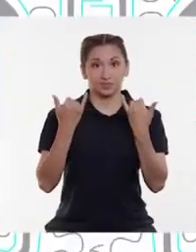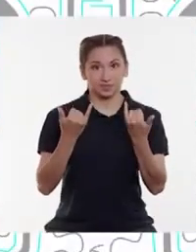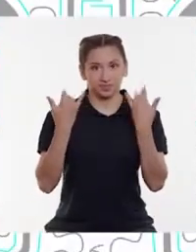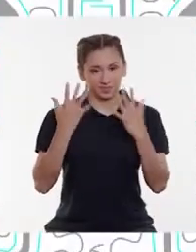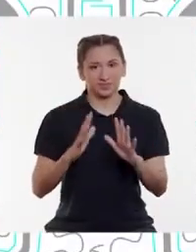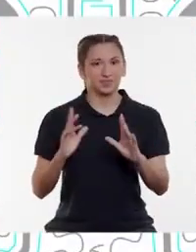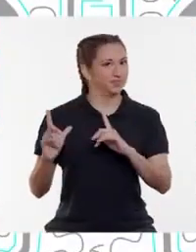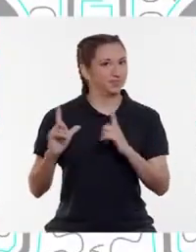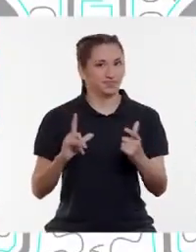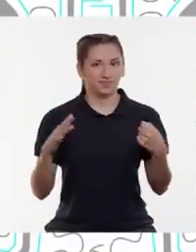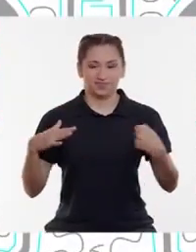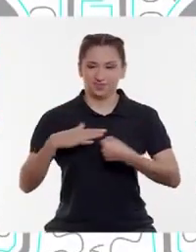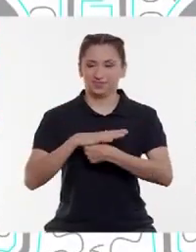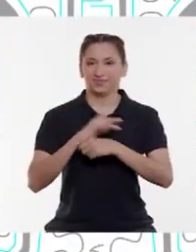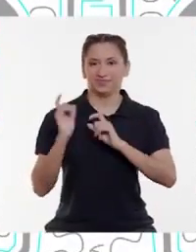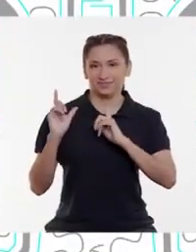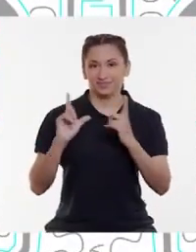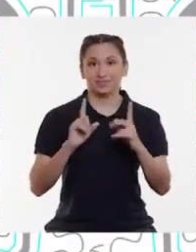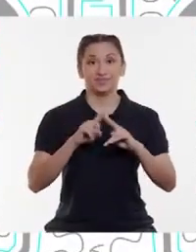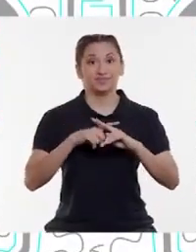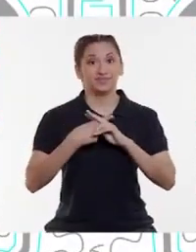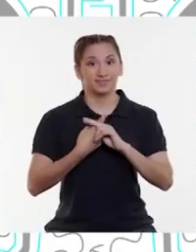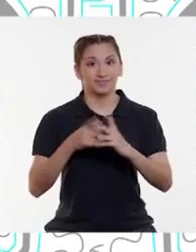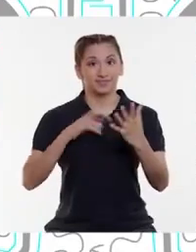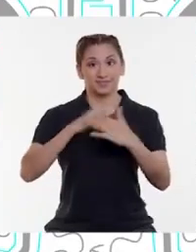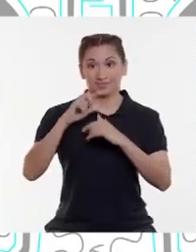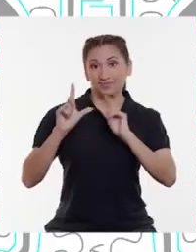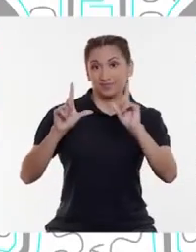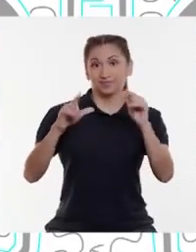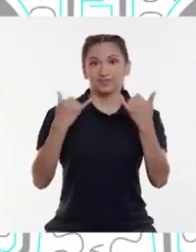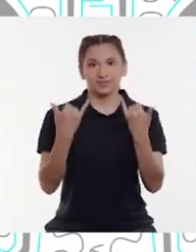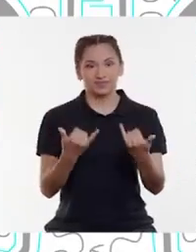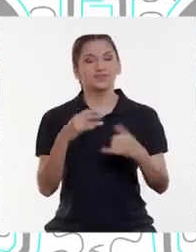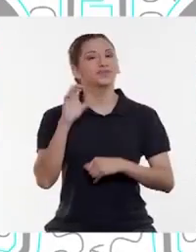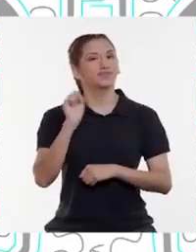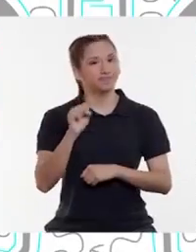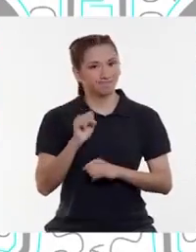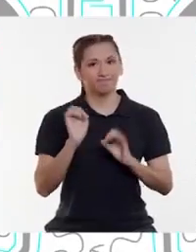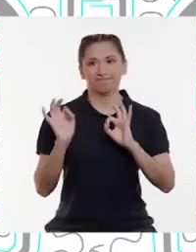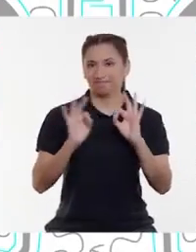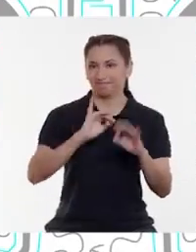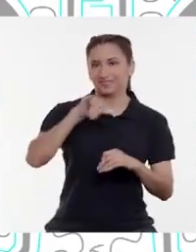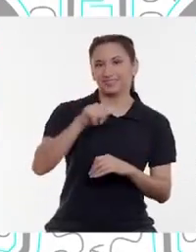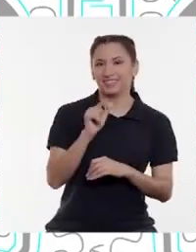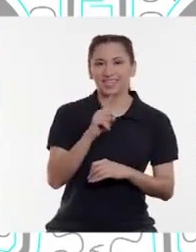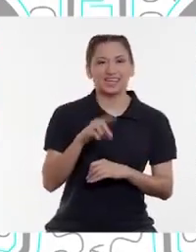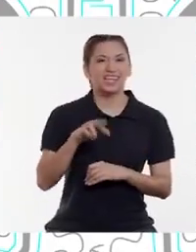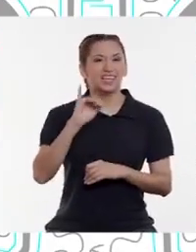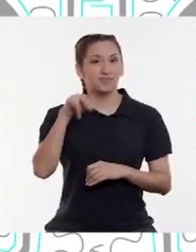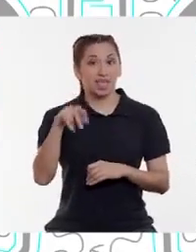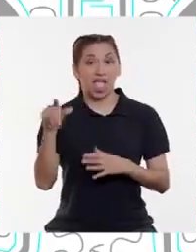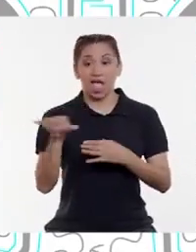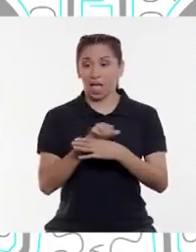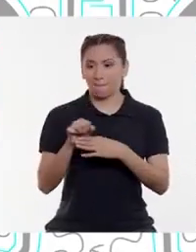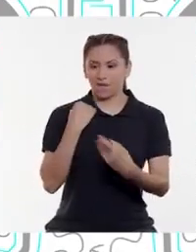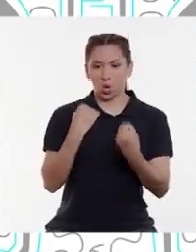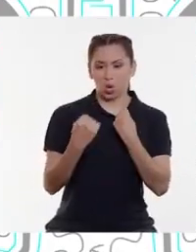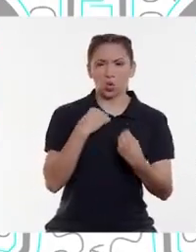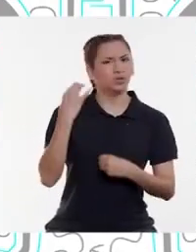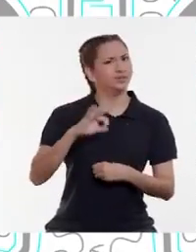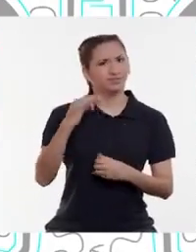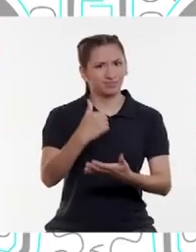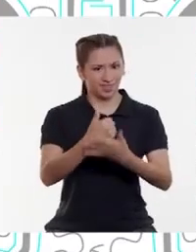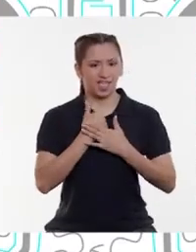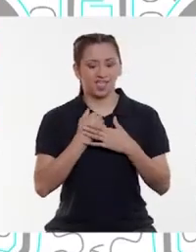bien, ahora estamos completamente listos para empezar con el programa de hoy. Así es, Jazmín. Esta clase de ejercicios siempre